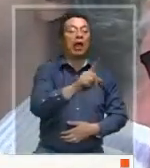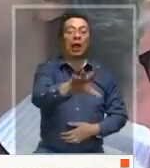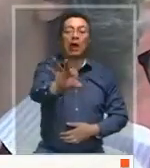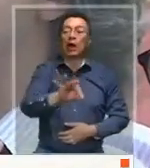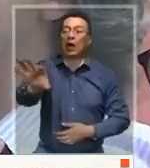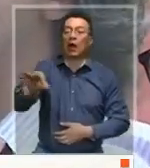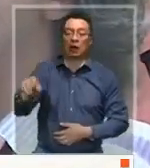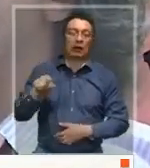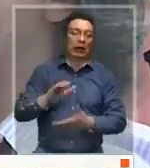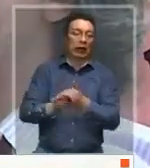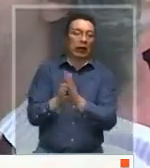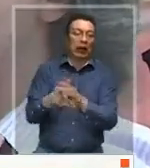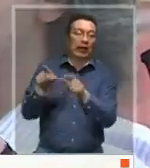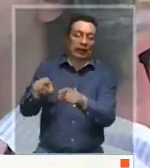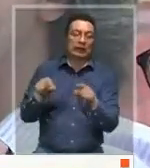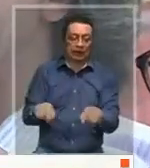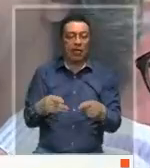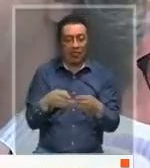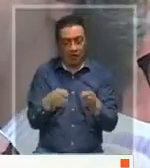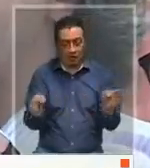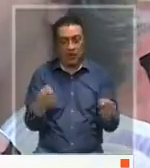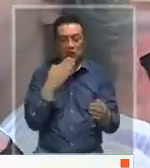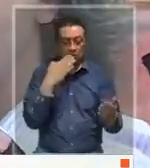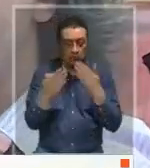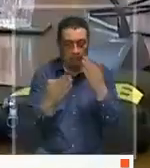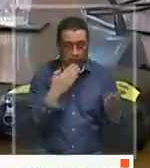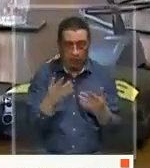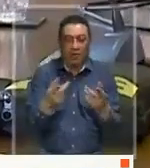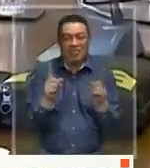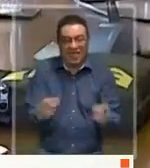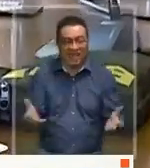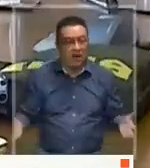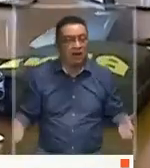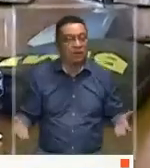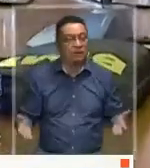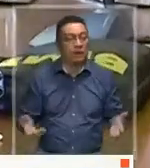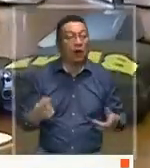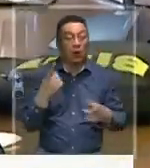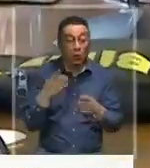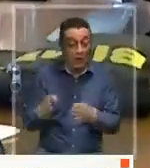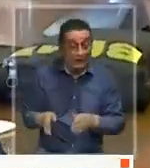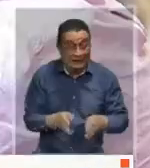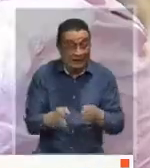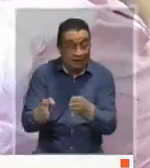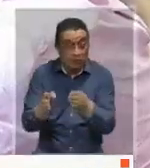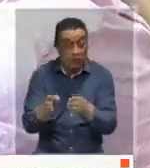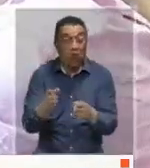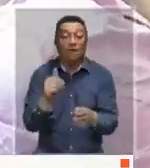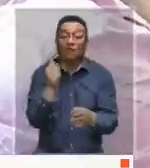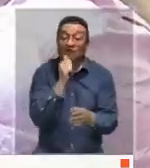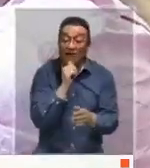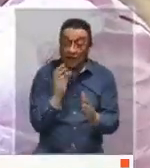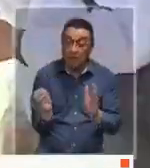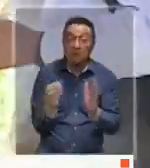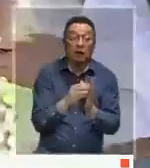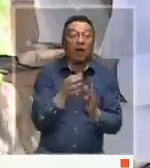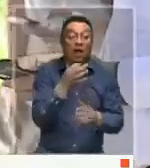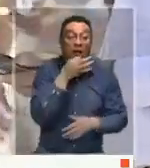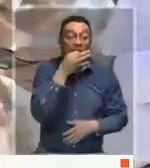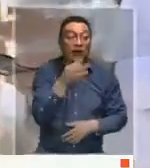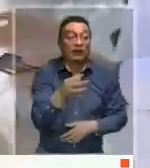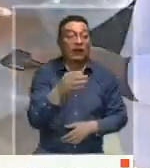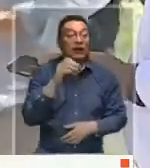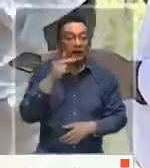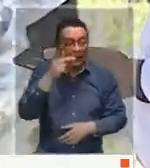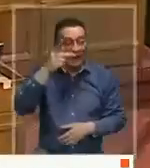nosotros que es lo que se abrir para que se debara de Cara a la ciudadanía una de las opciones que no está sobre la mesa es la que planteó José